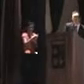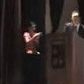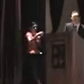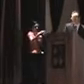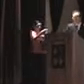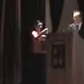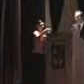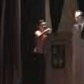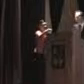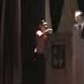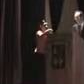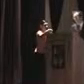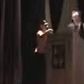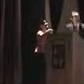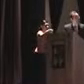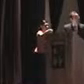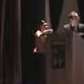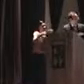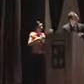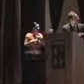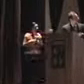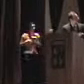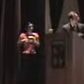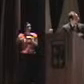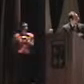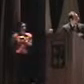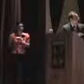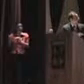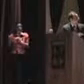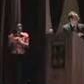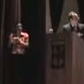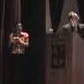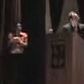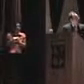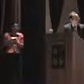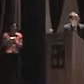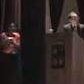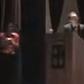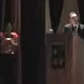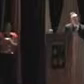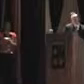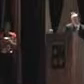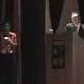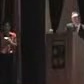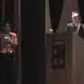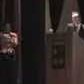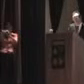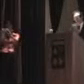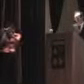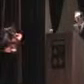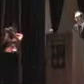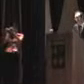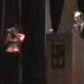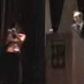en ese entonces, que le permitió a la empresa también ajustar por concepto de IPM tal como le estipuló la ley. Básicamente un poco más del